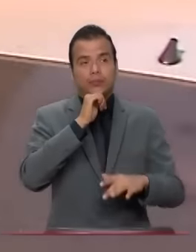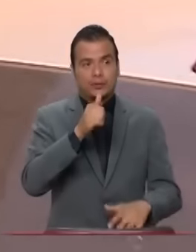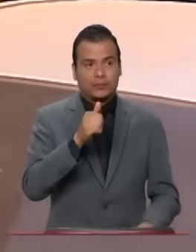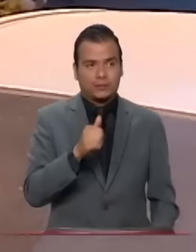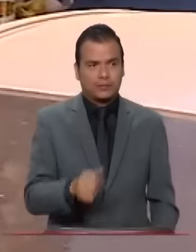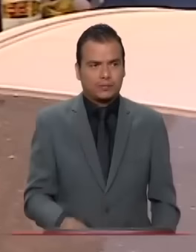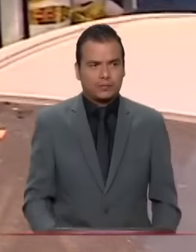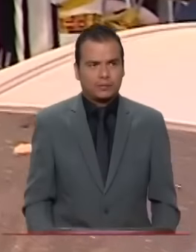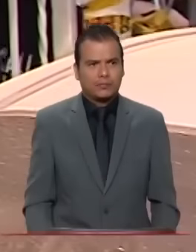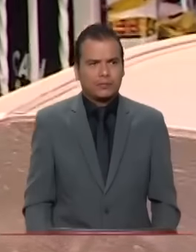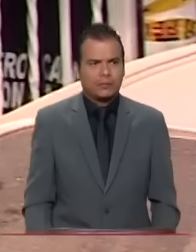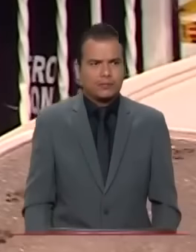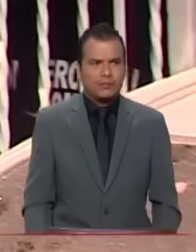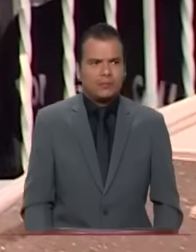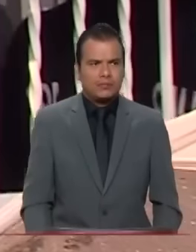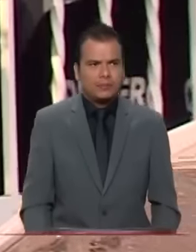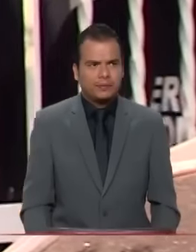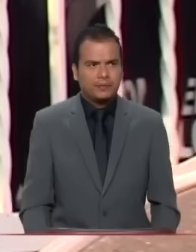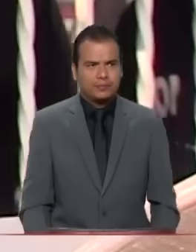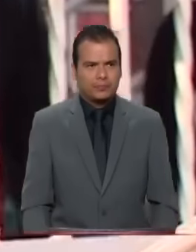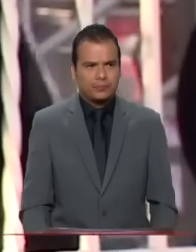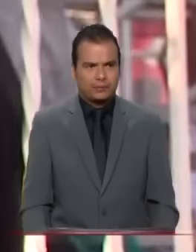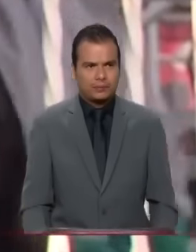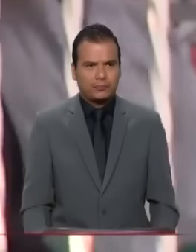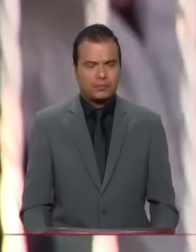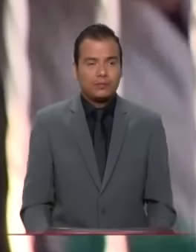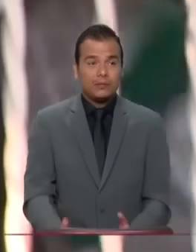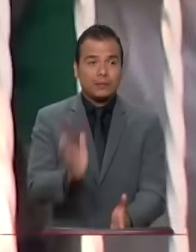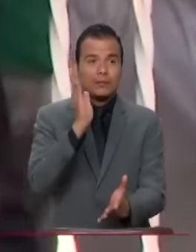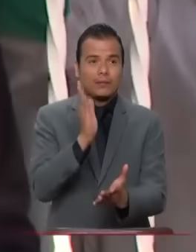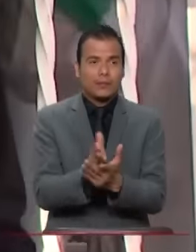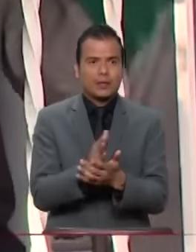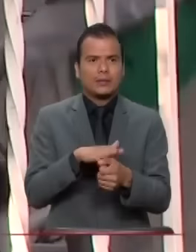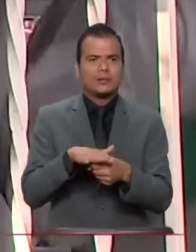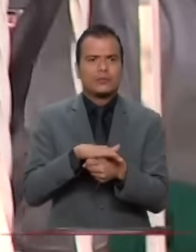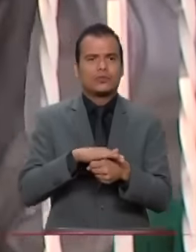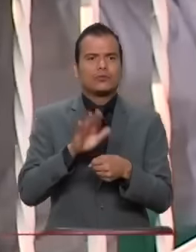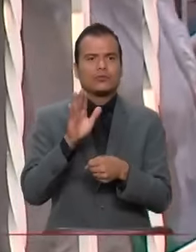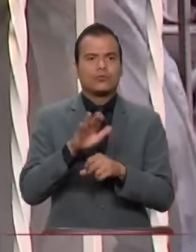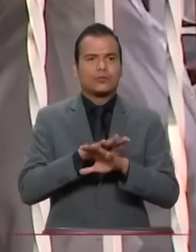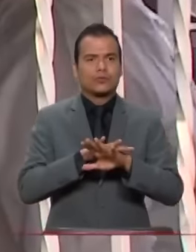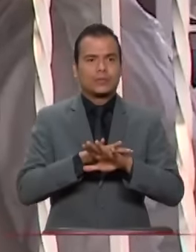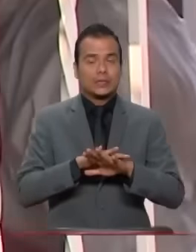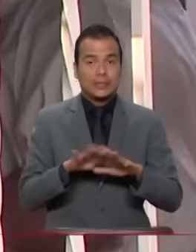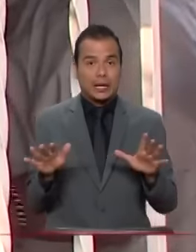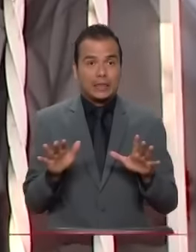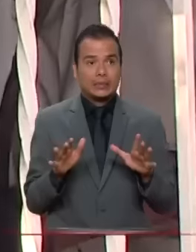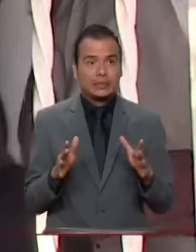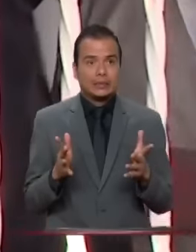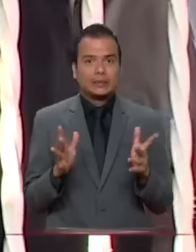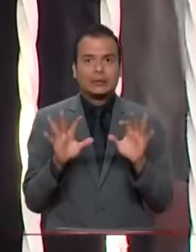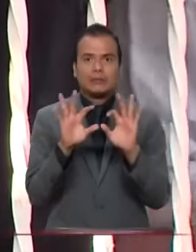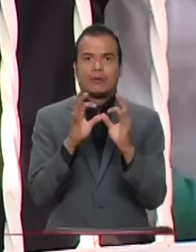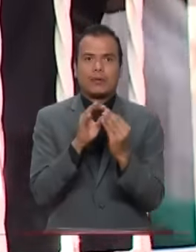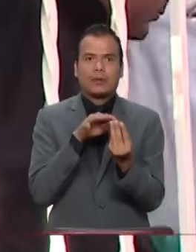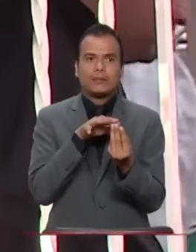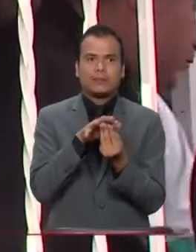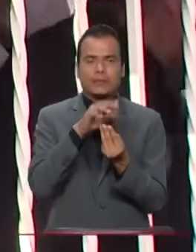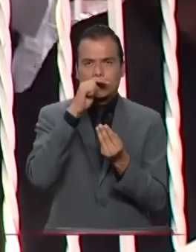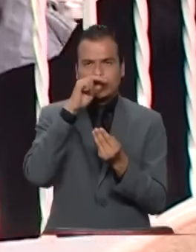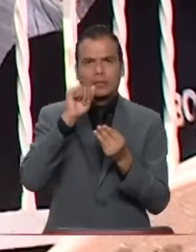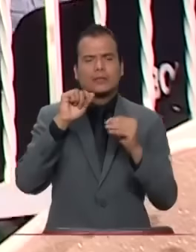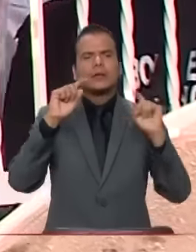unas personas. Teniente, ¿cómo es que, pues sabiendo la magnitud de este incendio y de lo que pasó con el resto de la familia, la niña